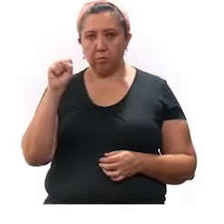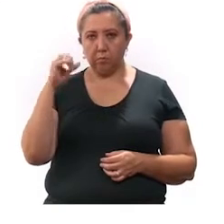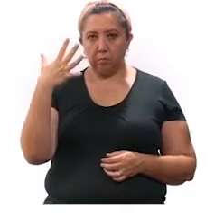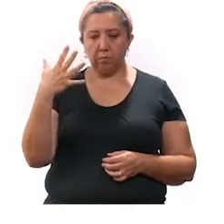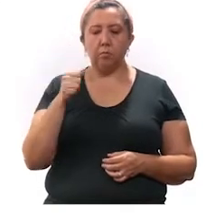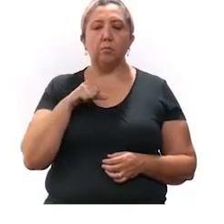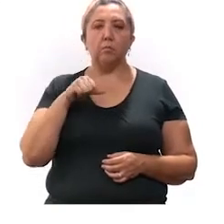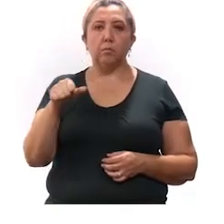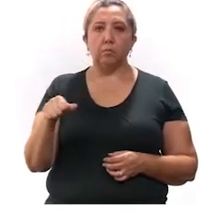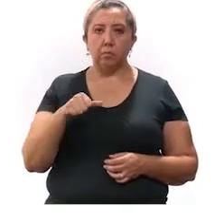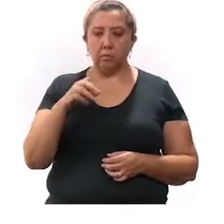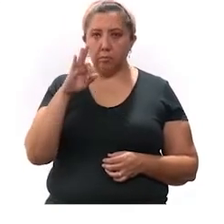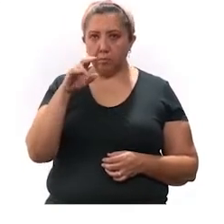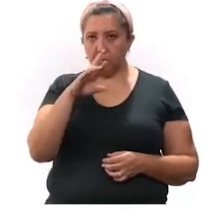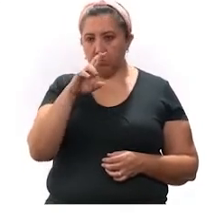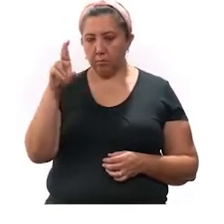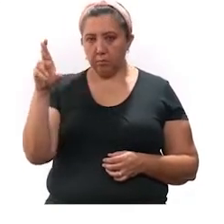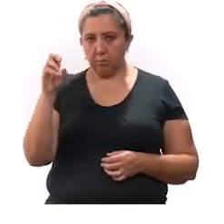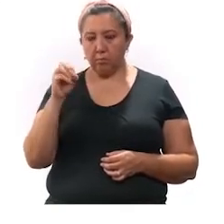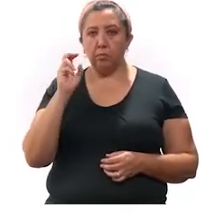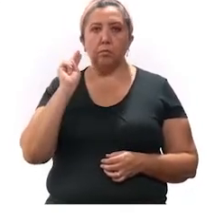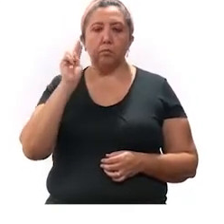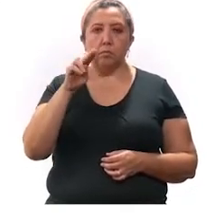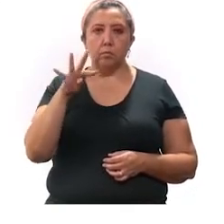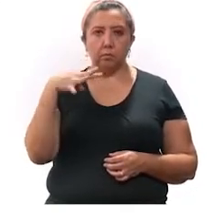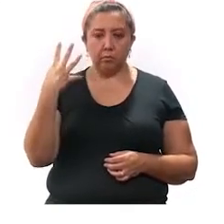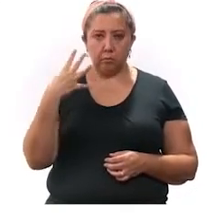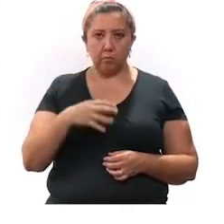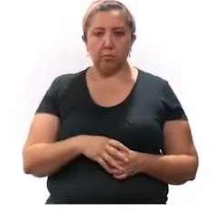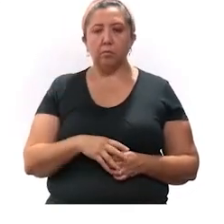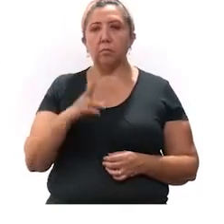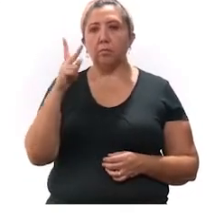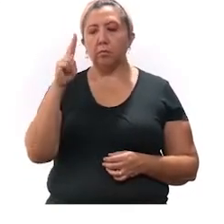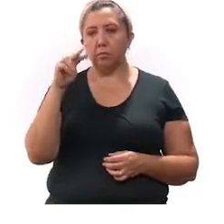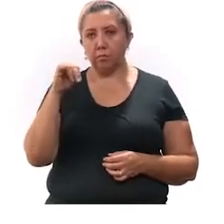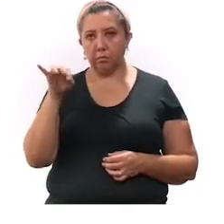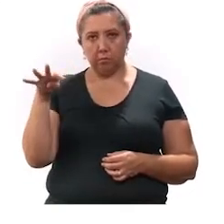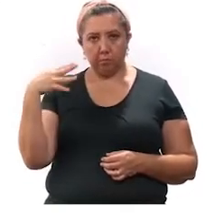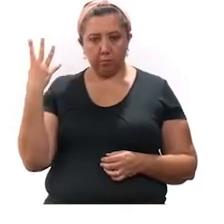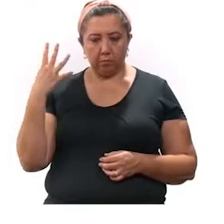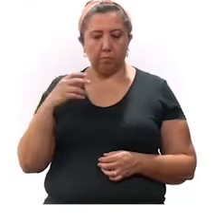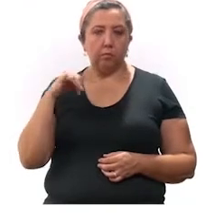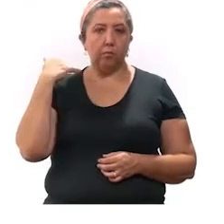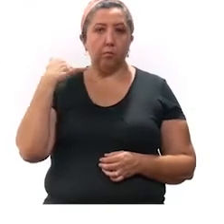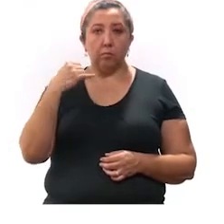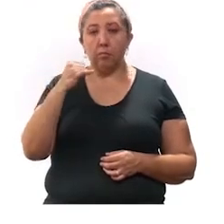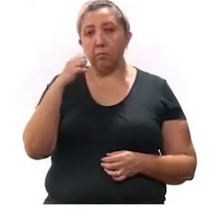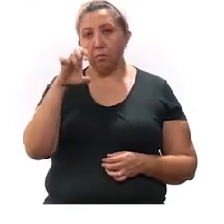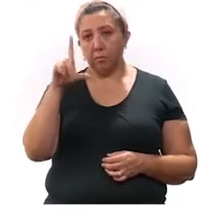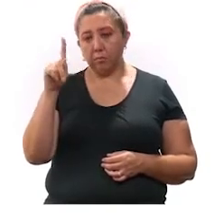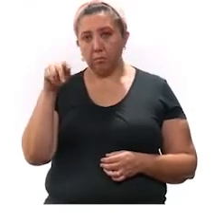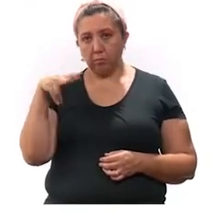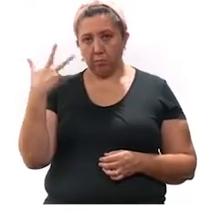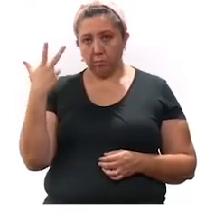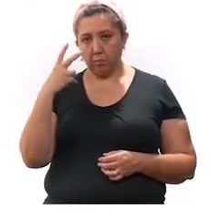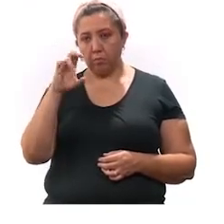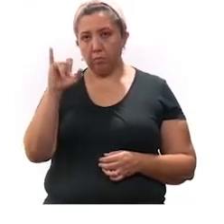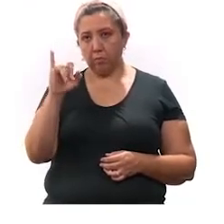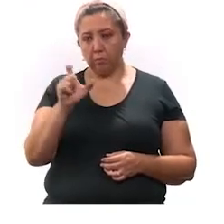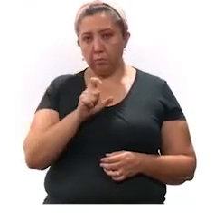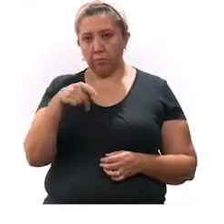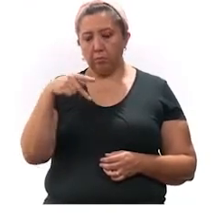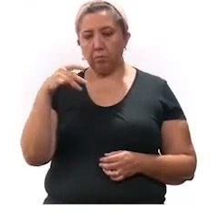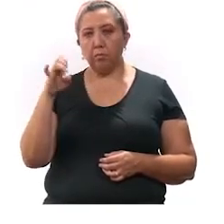65, 16, Felipe Carrillo Puerto Norte, 14, Pensiones, 14, Yucalpetén, 13,